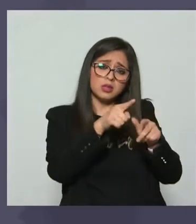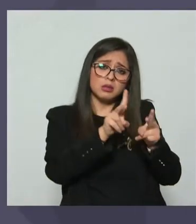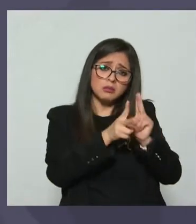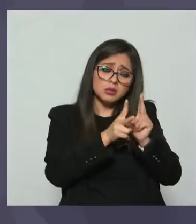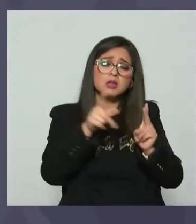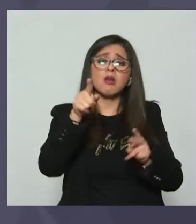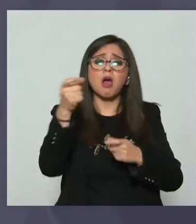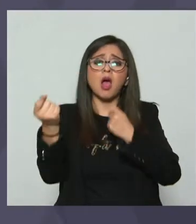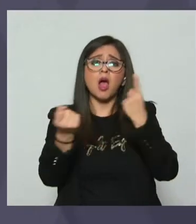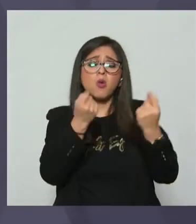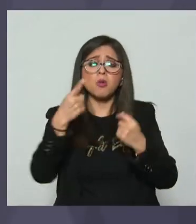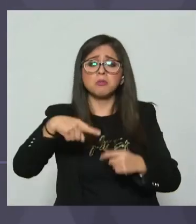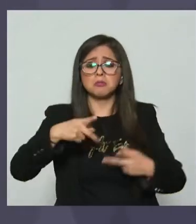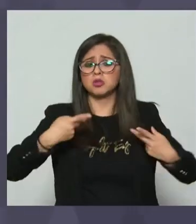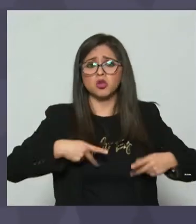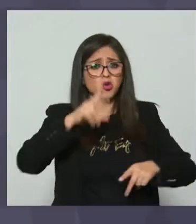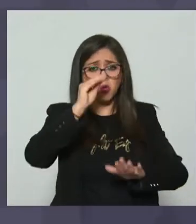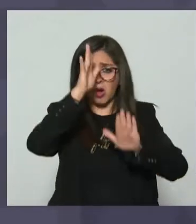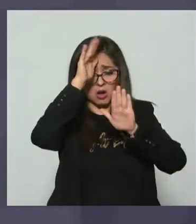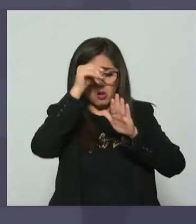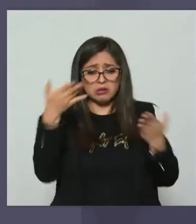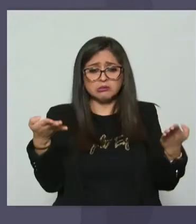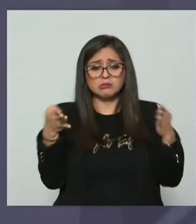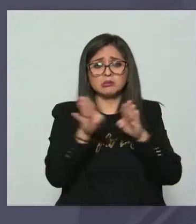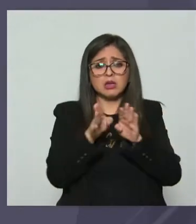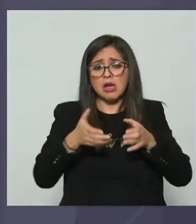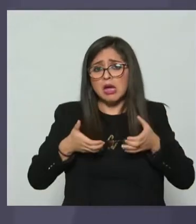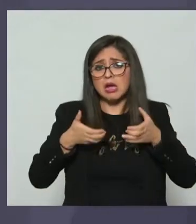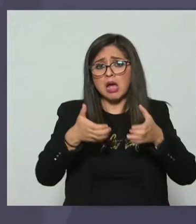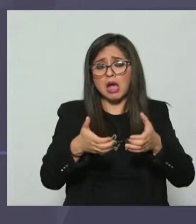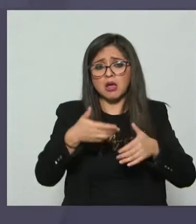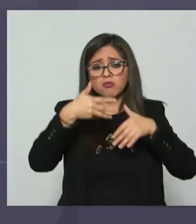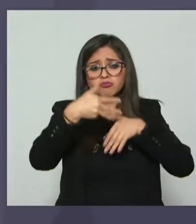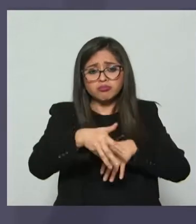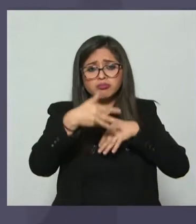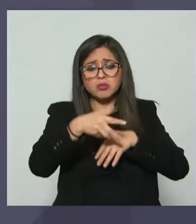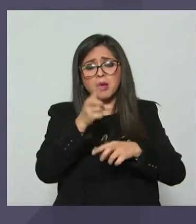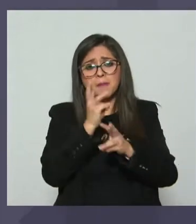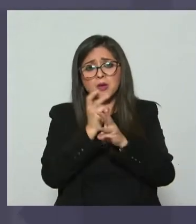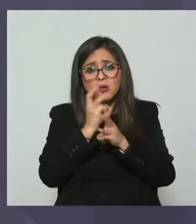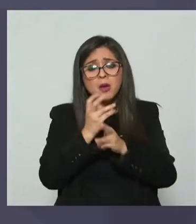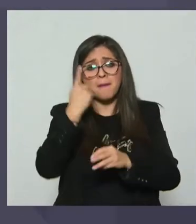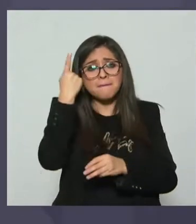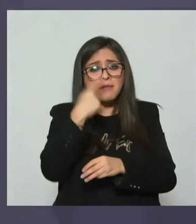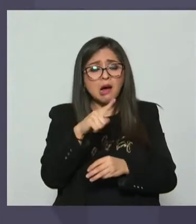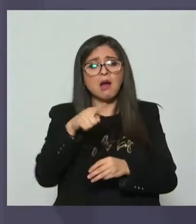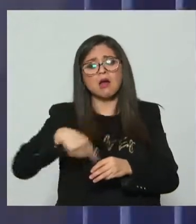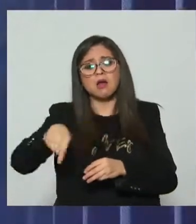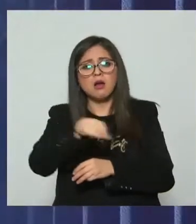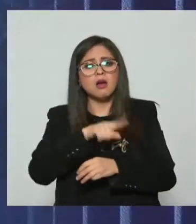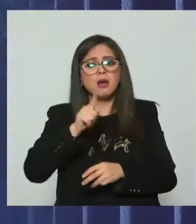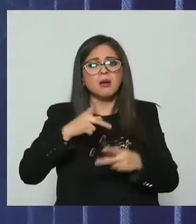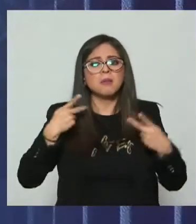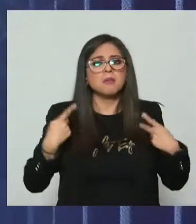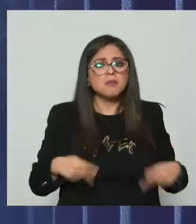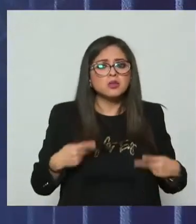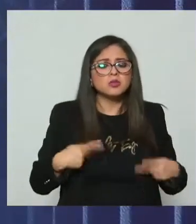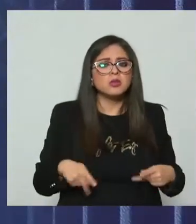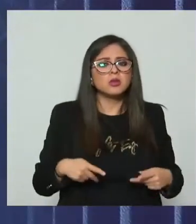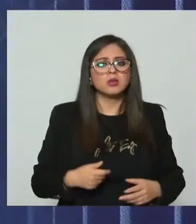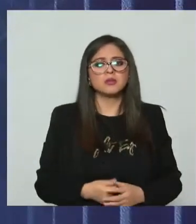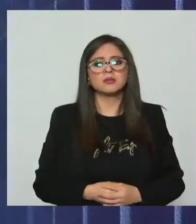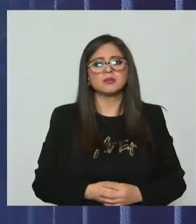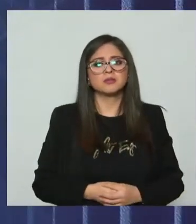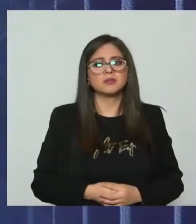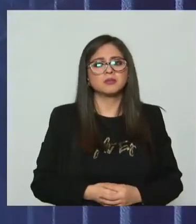en protesta por estas obras del Metrobús. Así que bueno, una medida importante para que ellos de algún modo